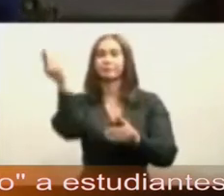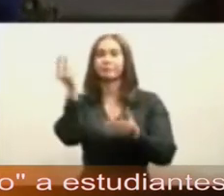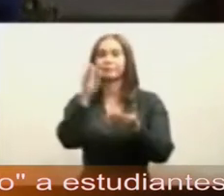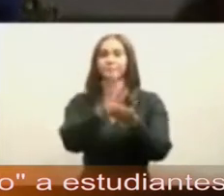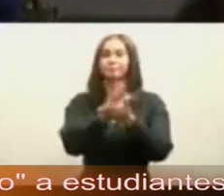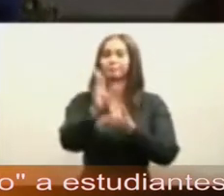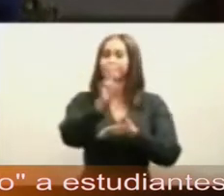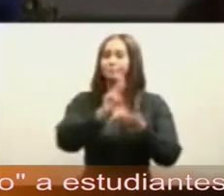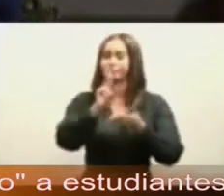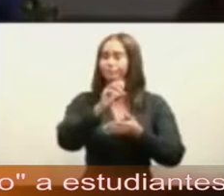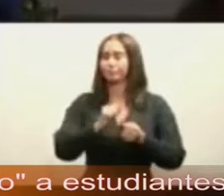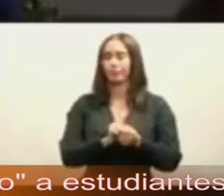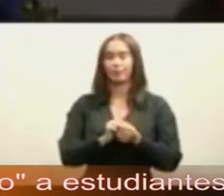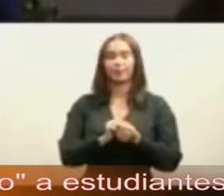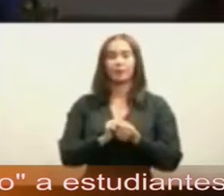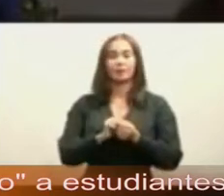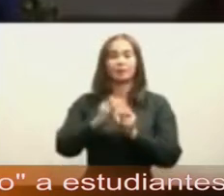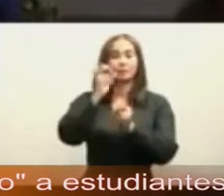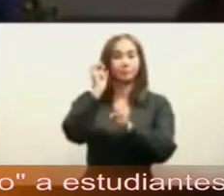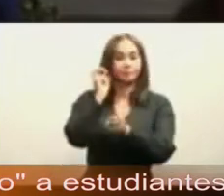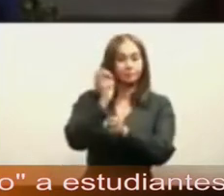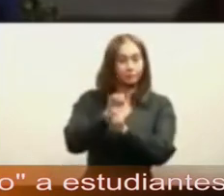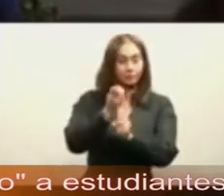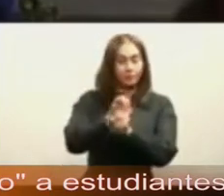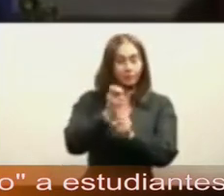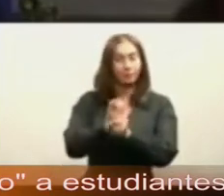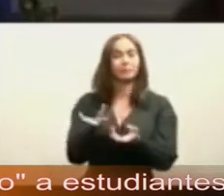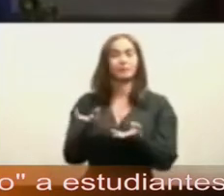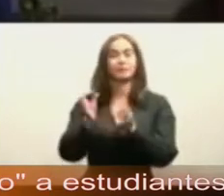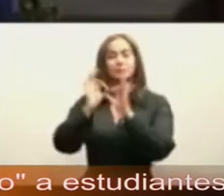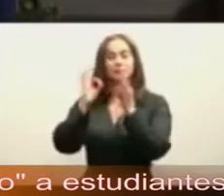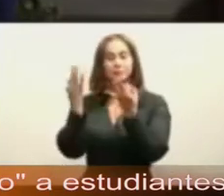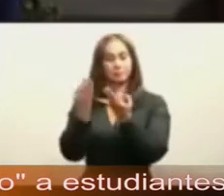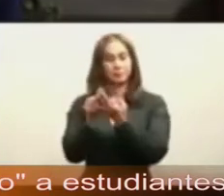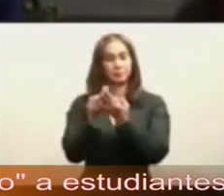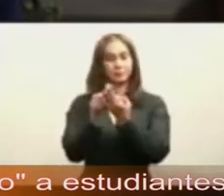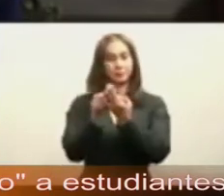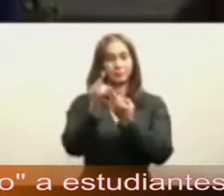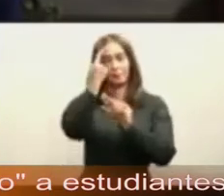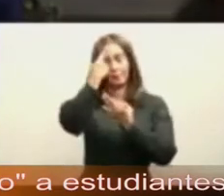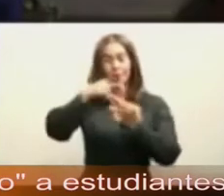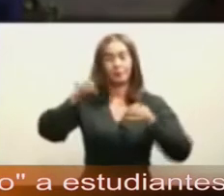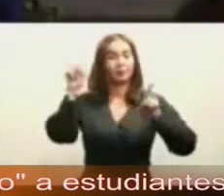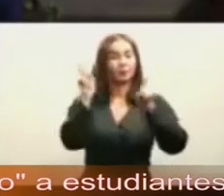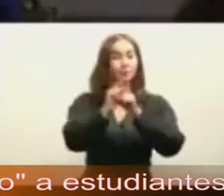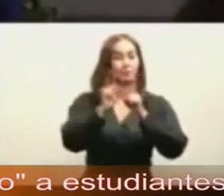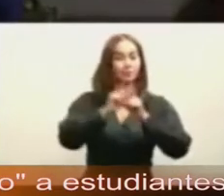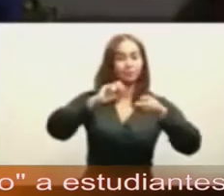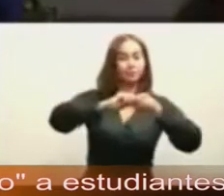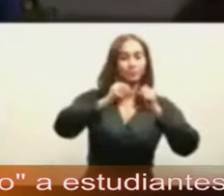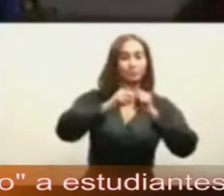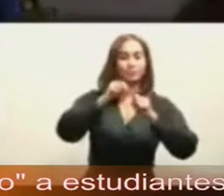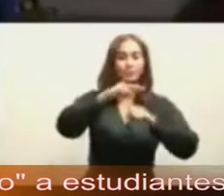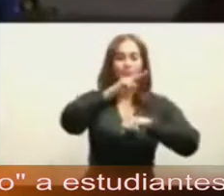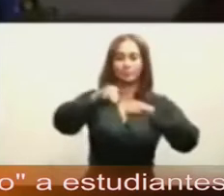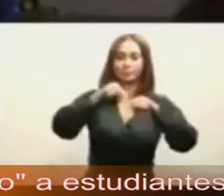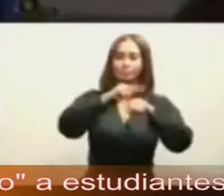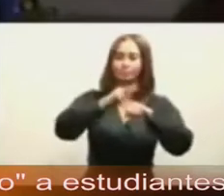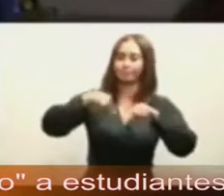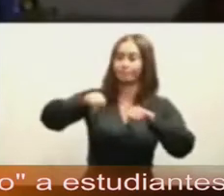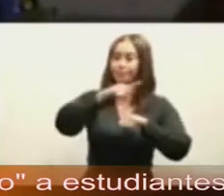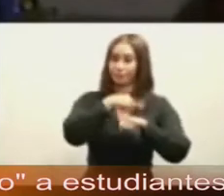con la evaluación de una lista de más de 86 mil estudiantes que fue suministrada que fue suministrado por las universidades